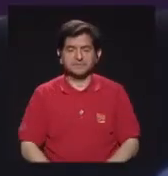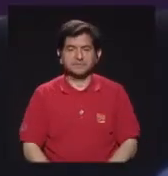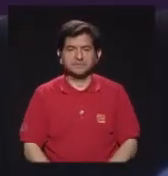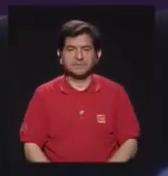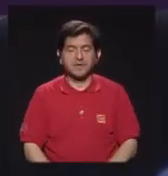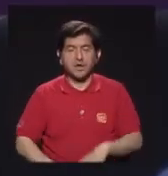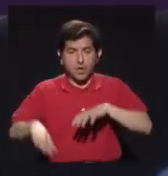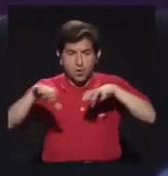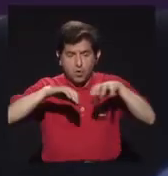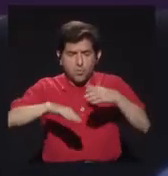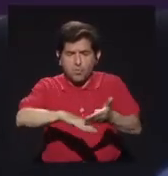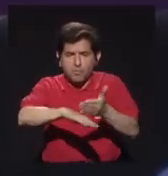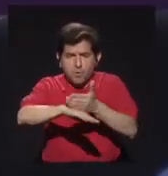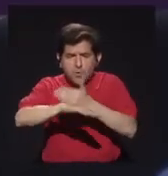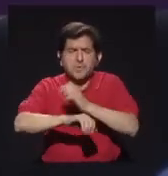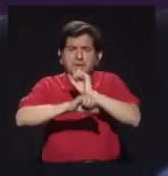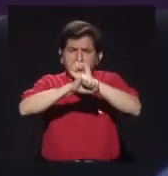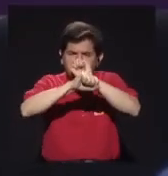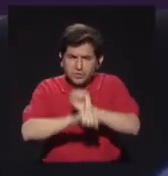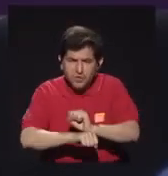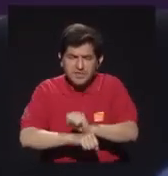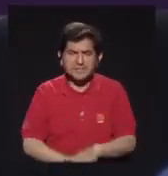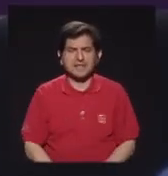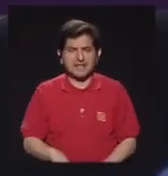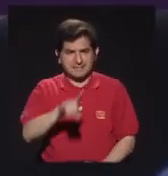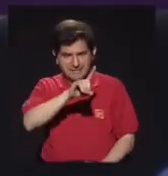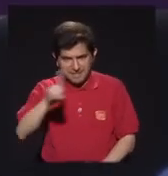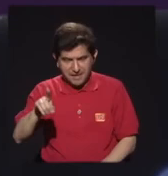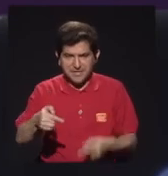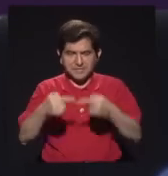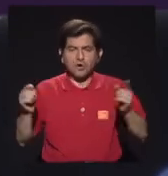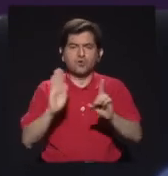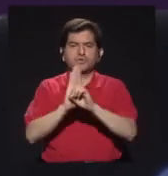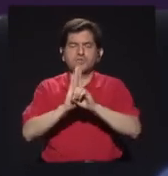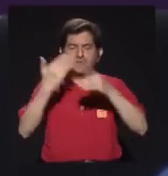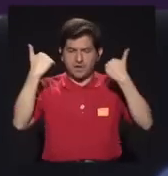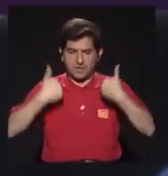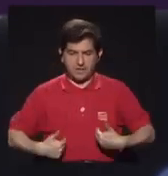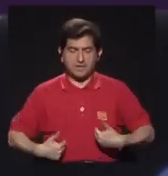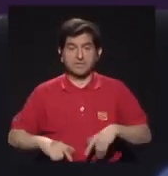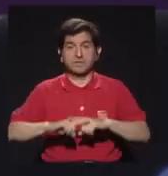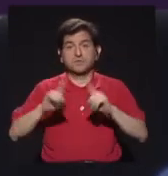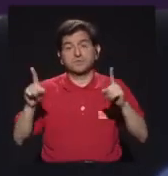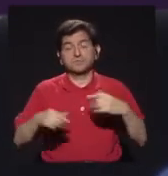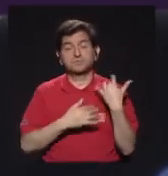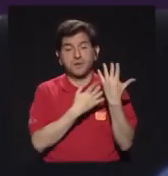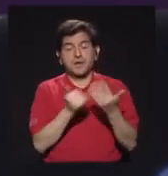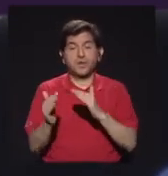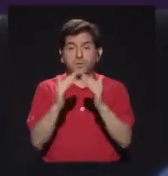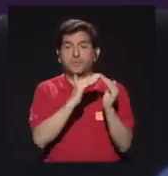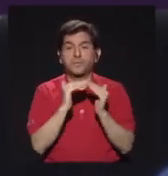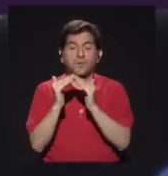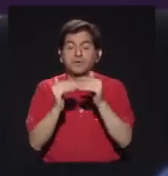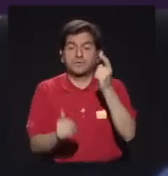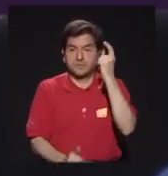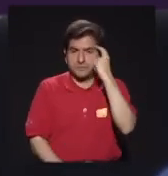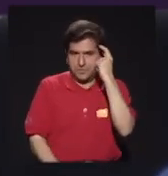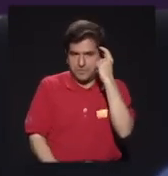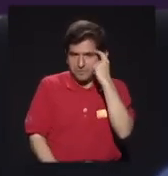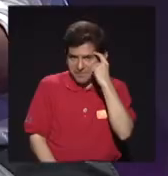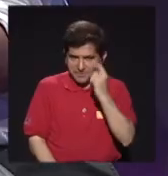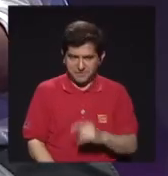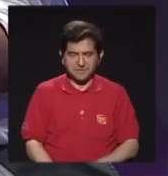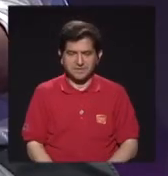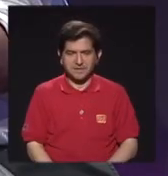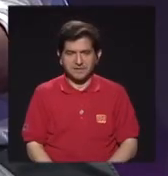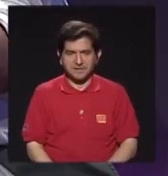creciente conservador de derecha anti derechos humanos pero esperemos que la población piense más en